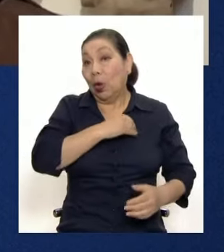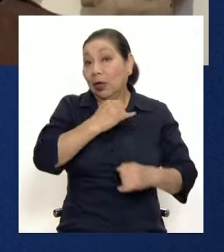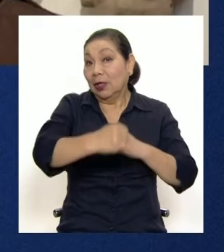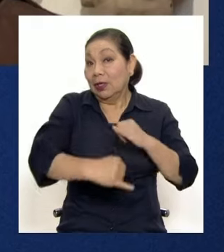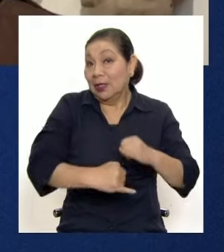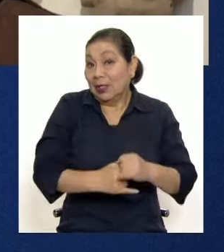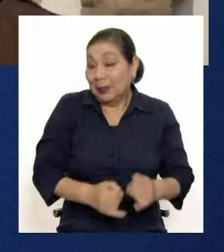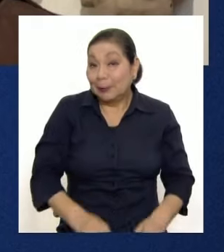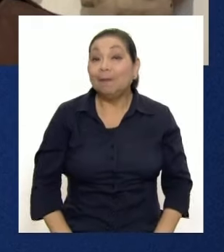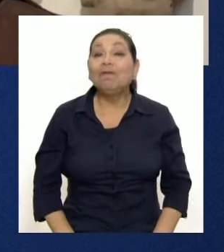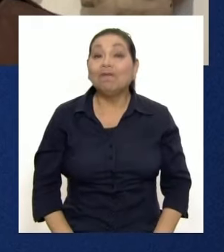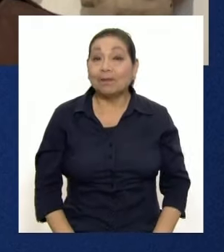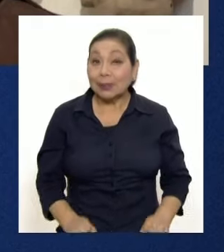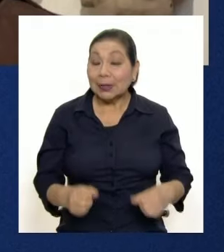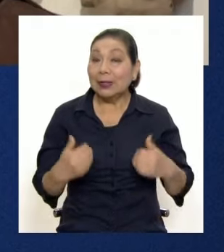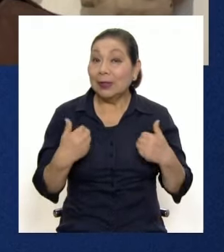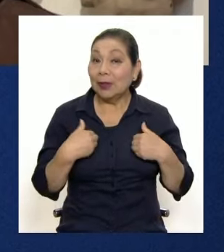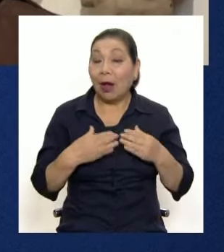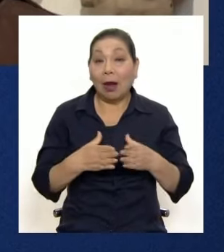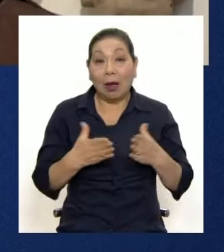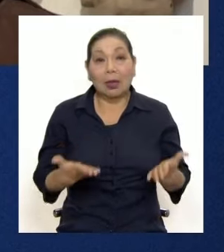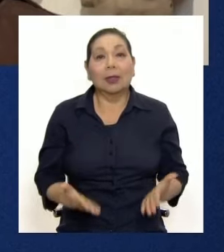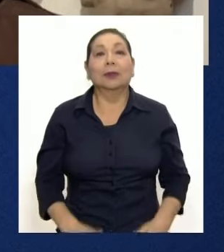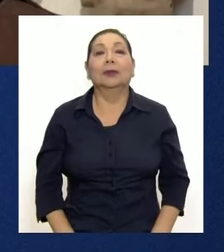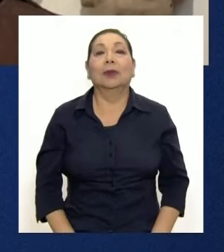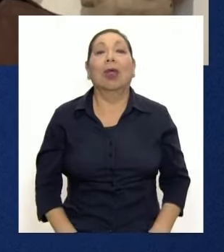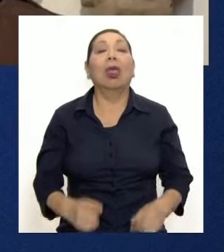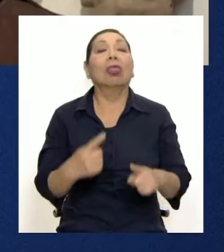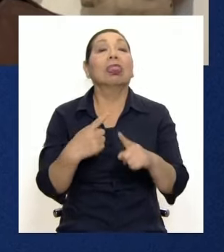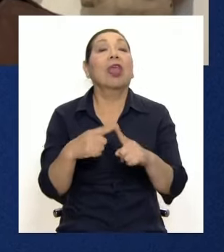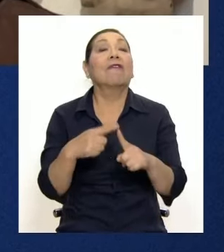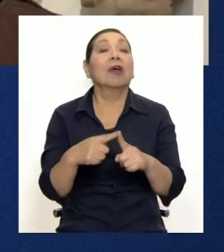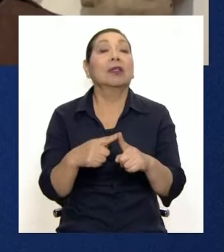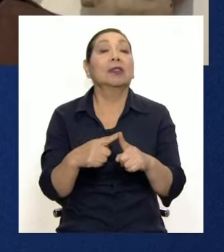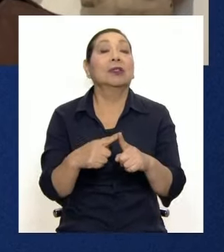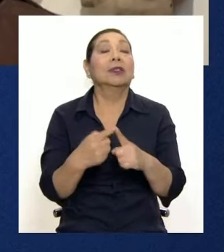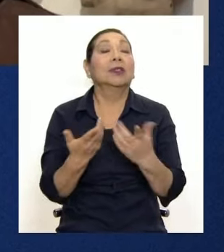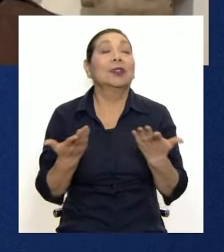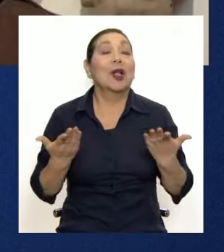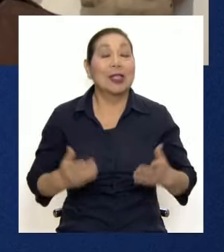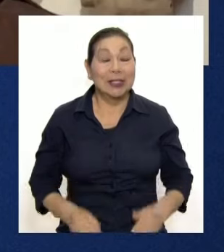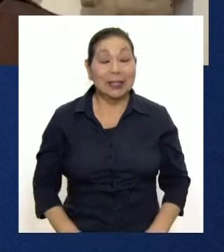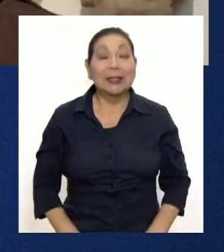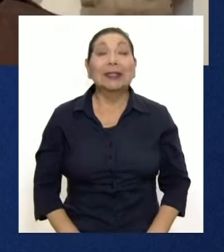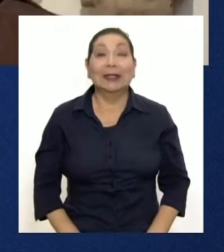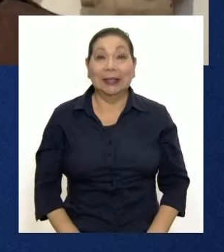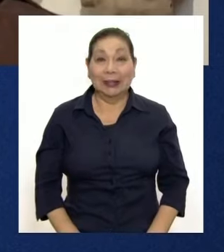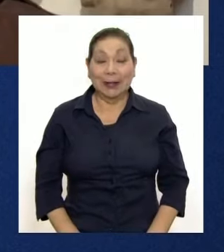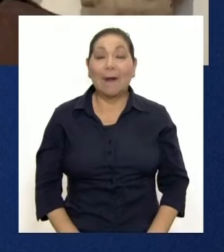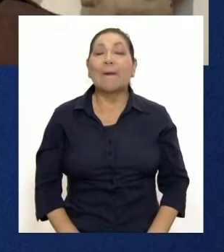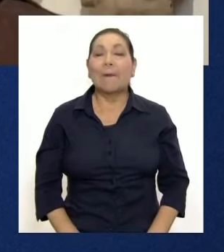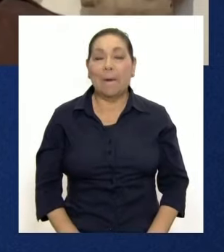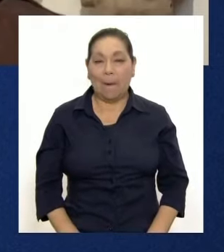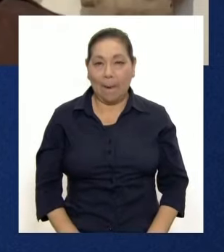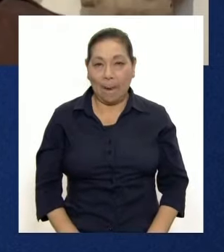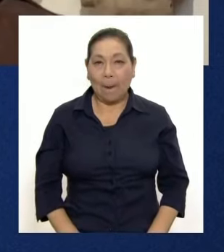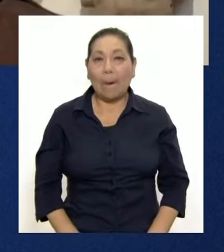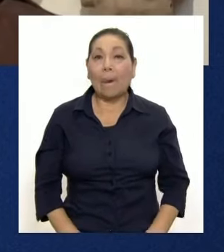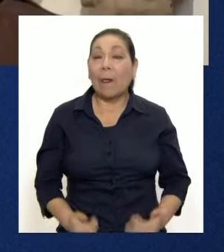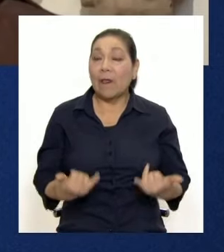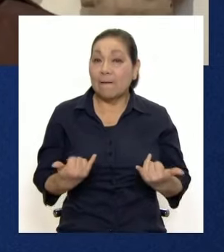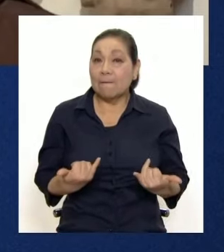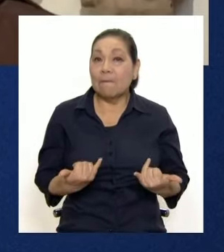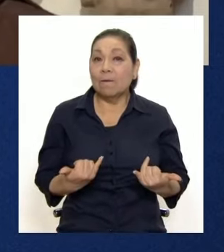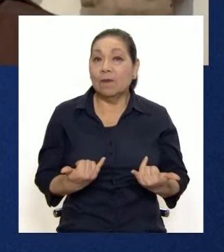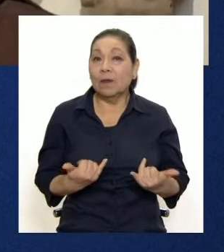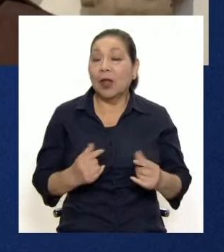internacional nosotros tenemos sobre todo esa gran biodiversidad diversidad No sí Y es por la